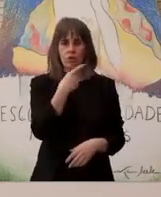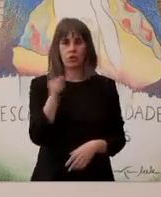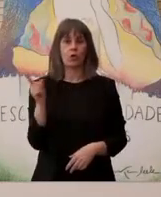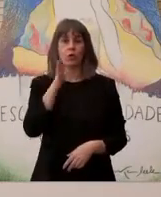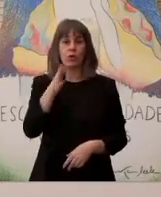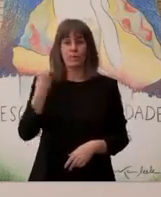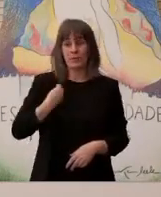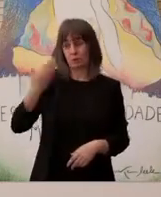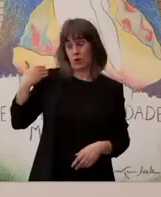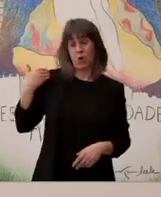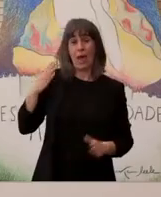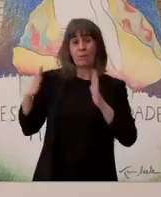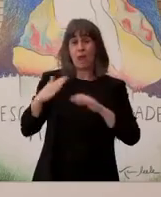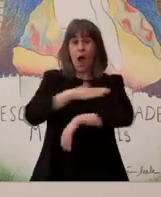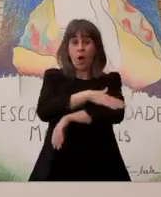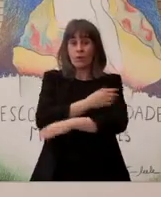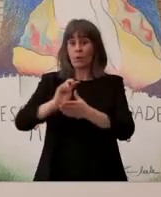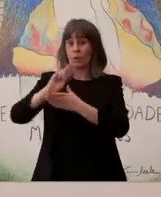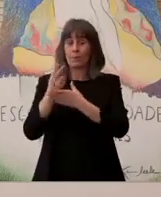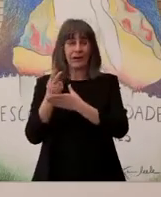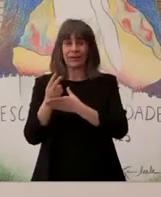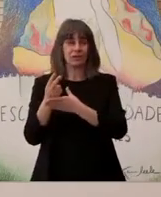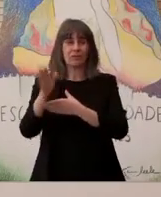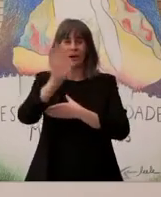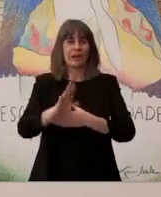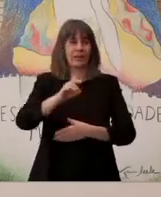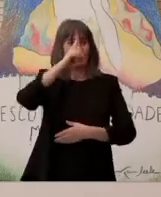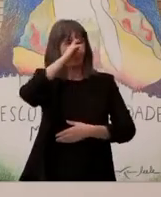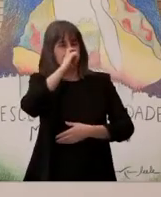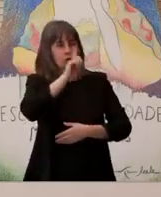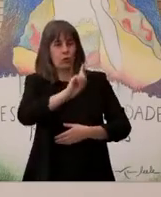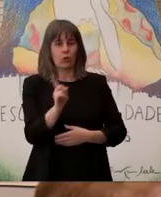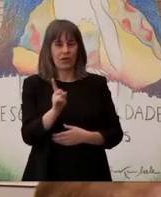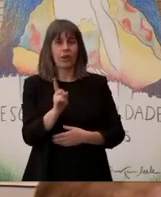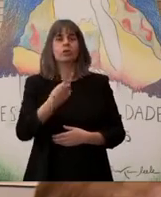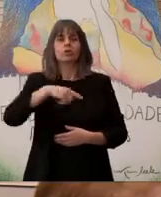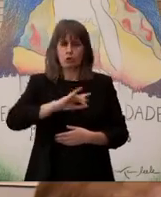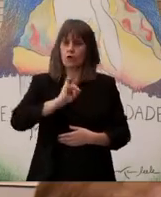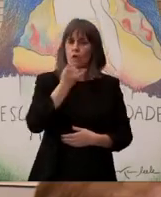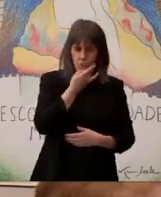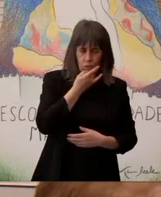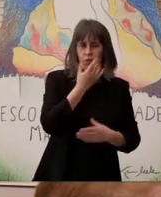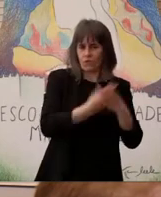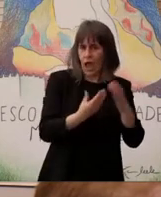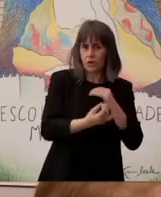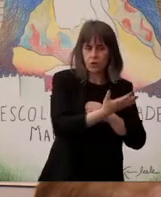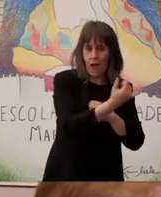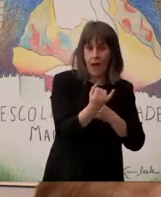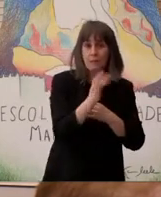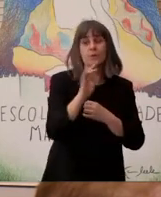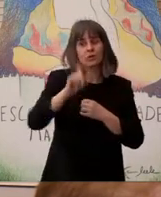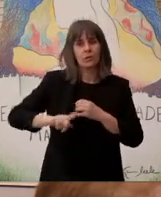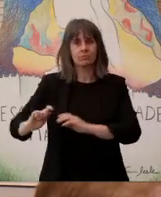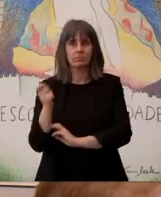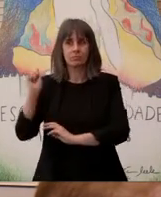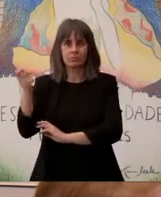la memoria de Galicia porque facíamos tuvimos cerros pero facíamos tantas causas y boas cosas que no podían permitir que siguiéramos